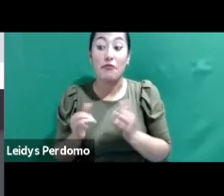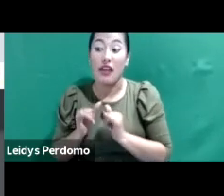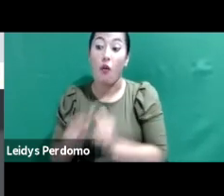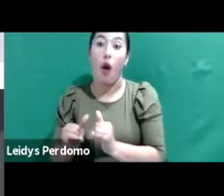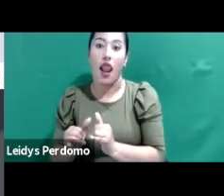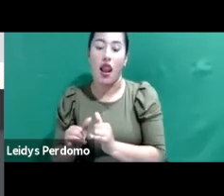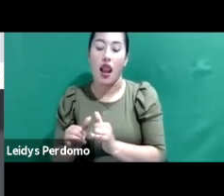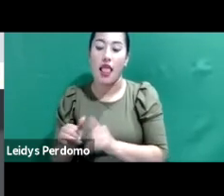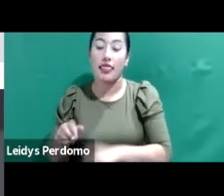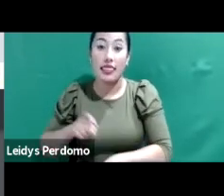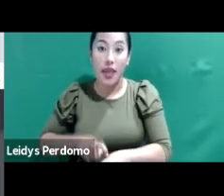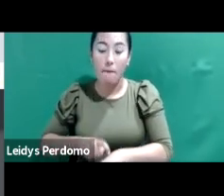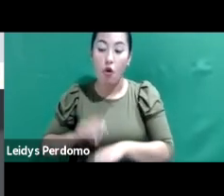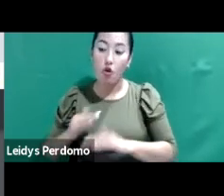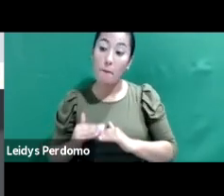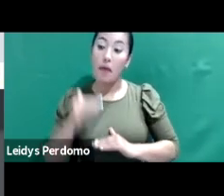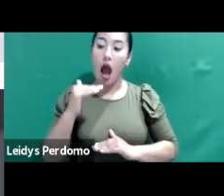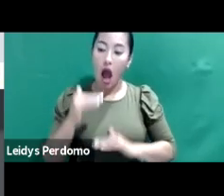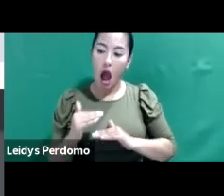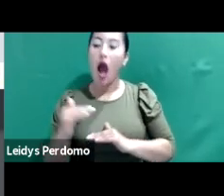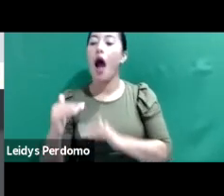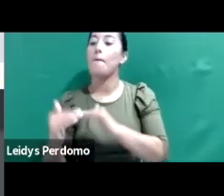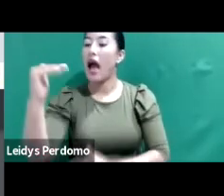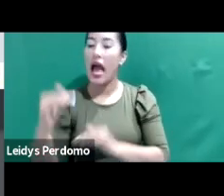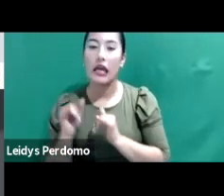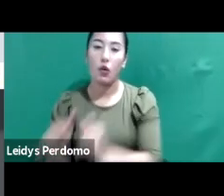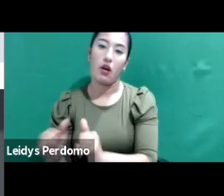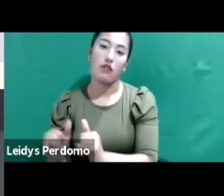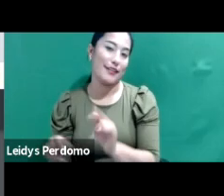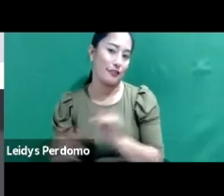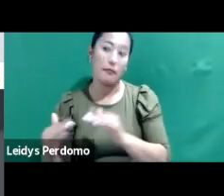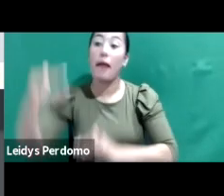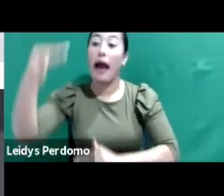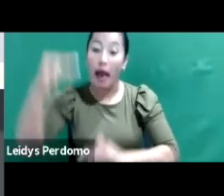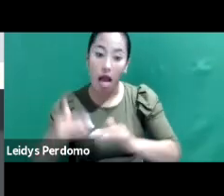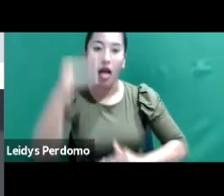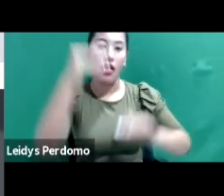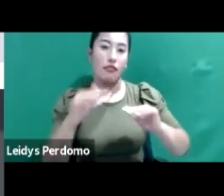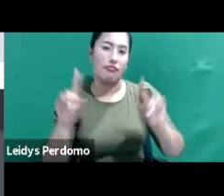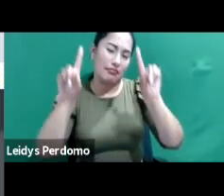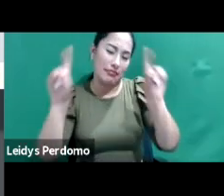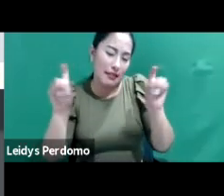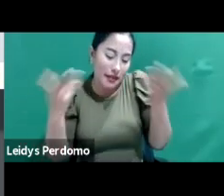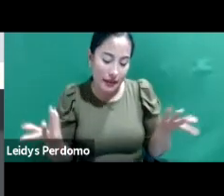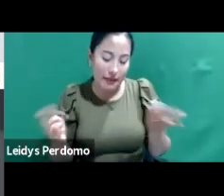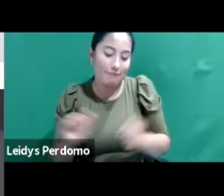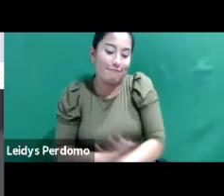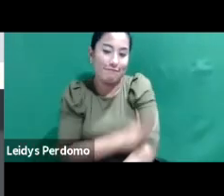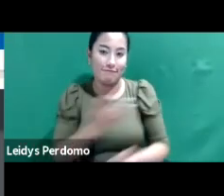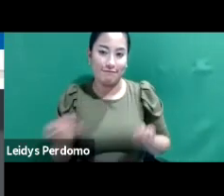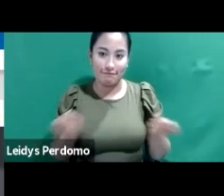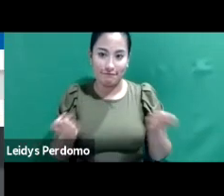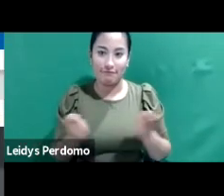menos todo este tema relacionado con la regulación emocional. Y para cerrar, Dianis,